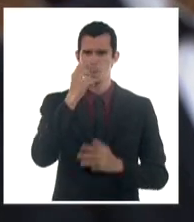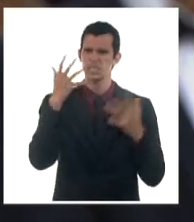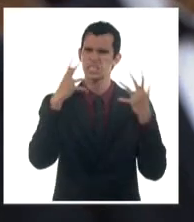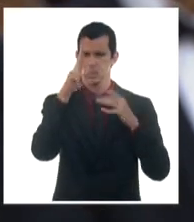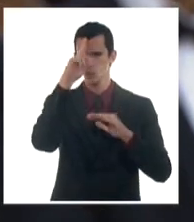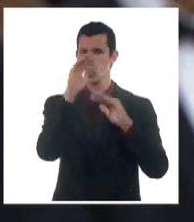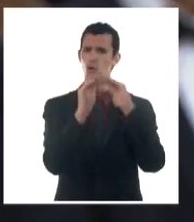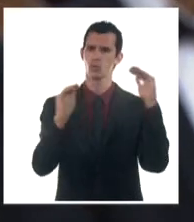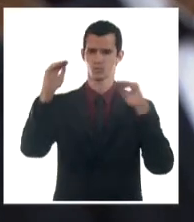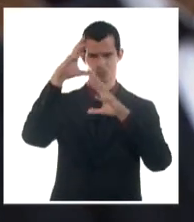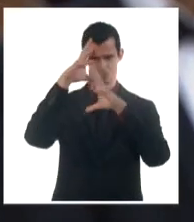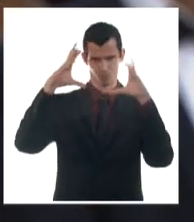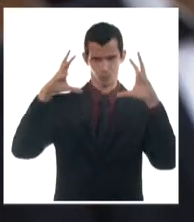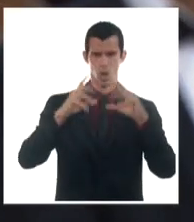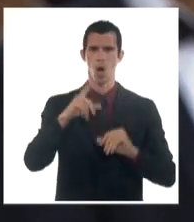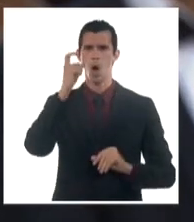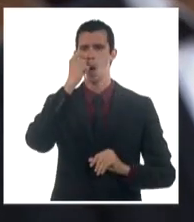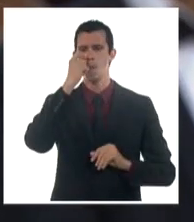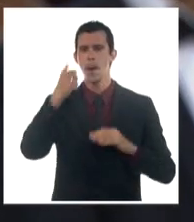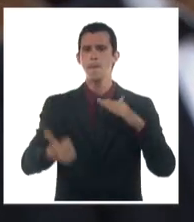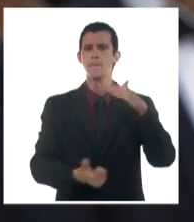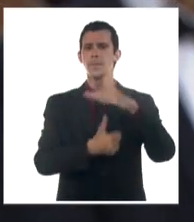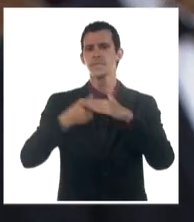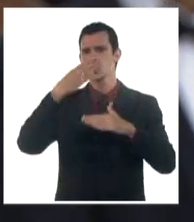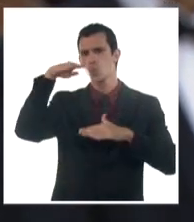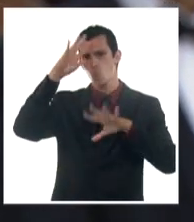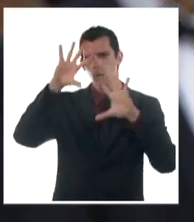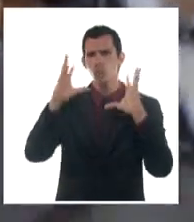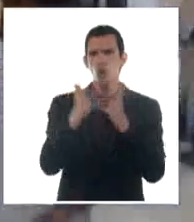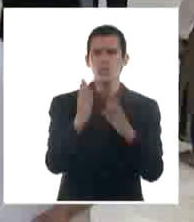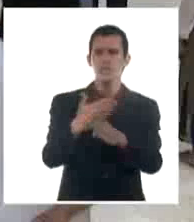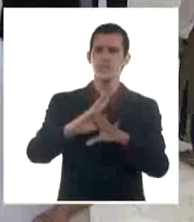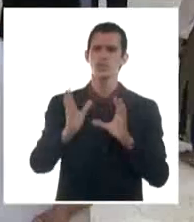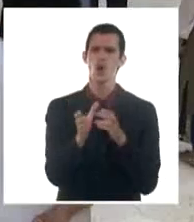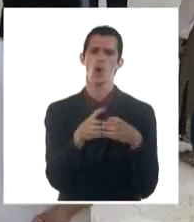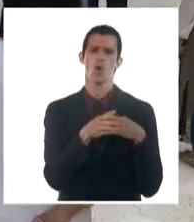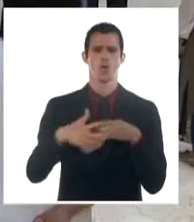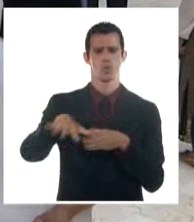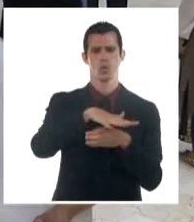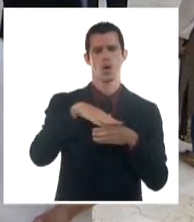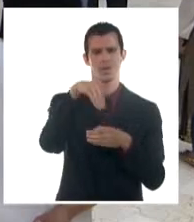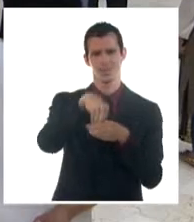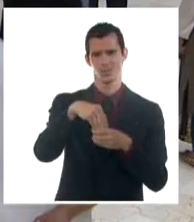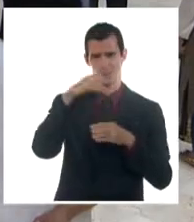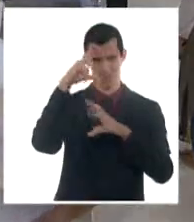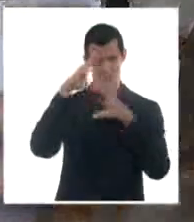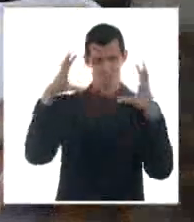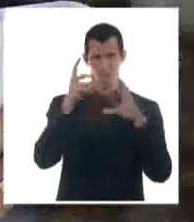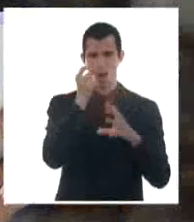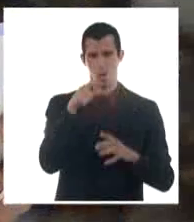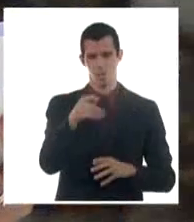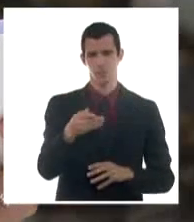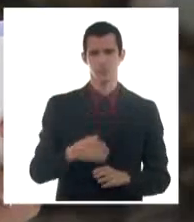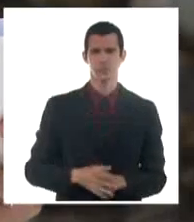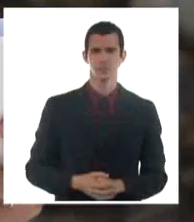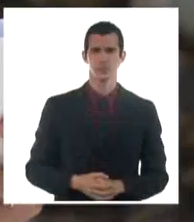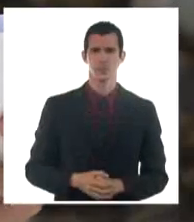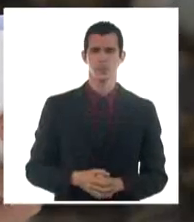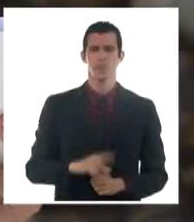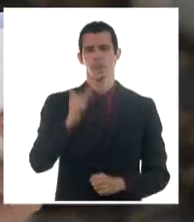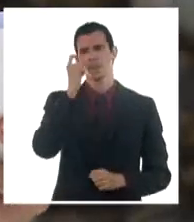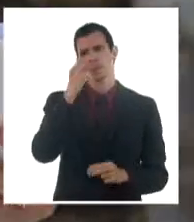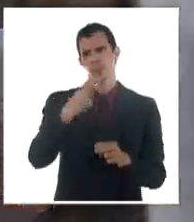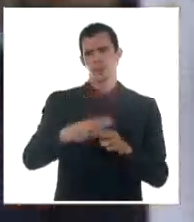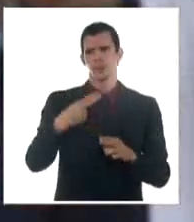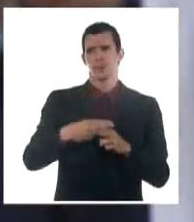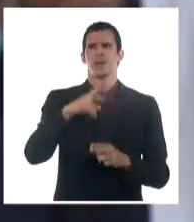y presidente de la Academia de Ciencias de Cuba. Reinaldo Espinosa Collazo, presidente de la Unidad Básica